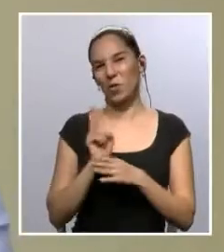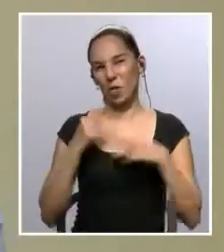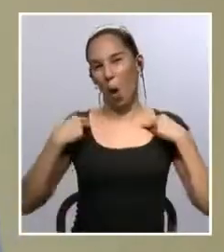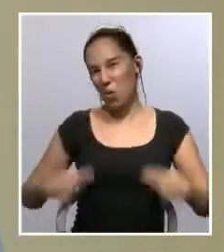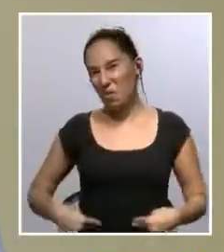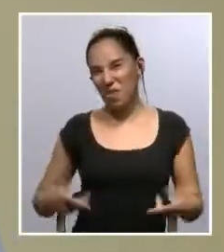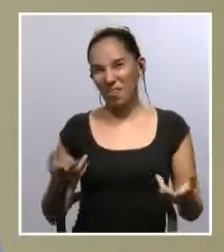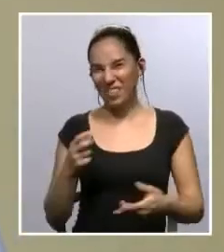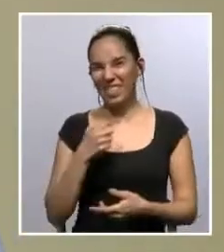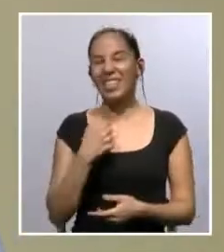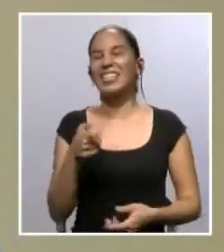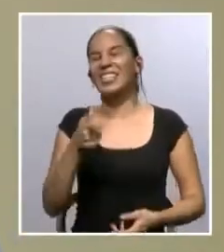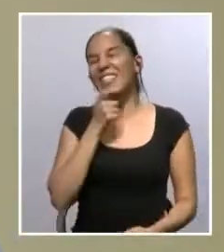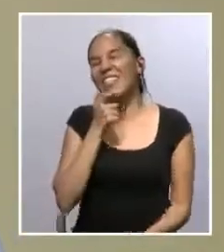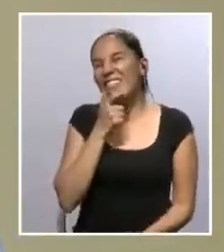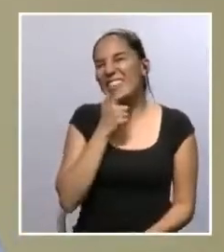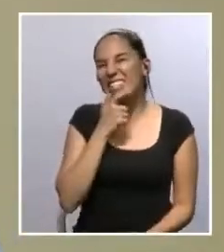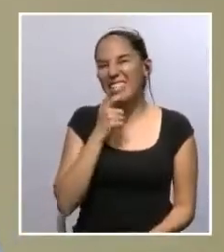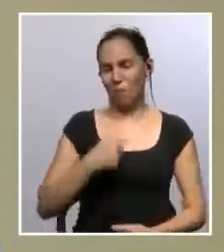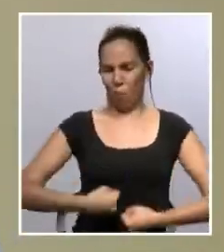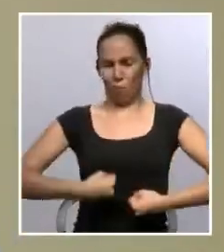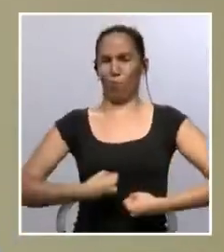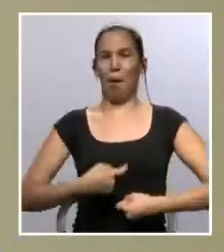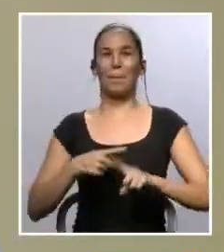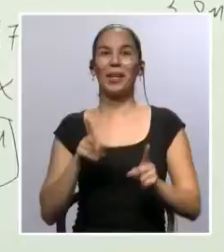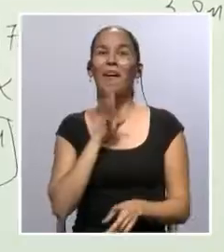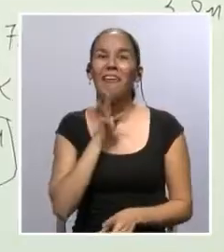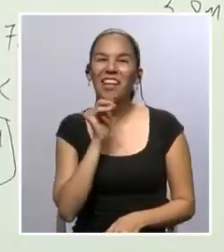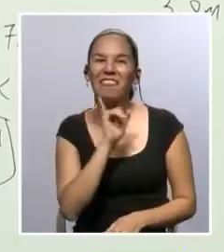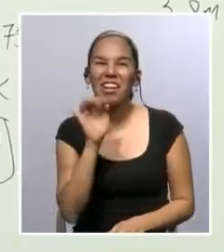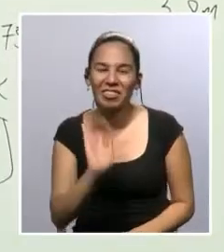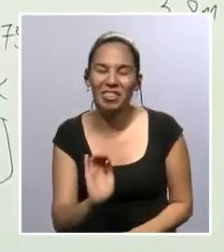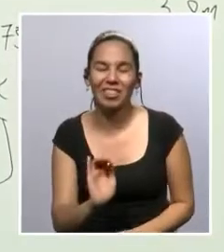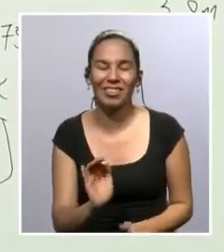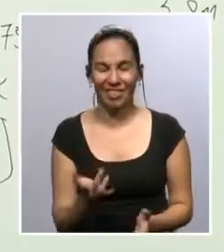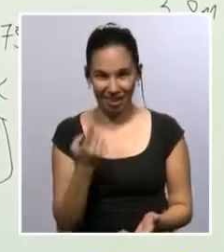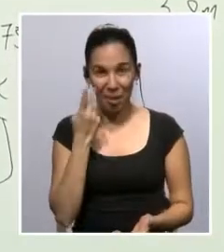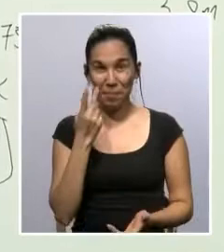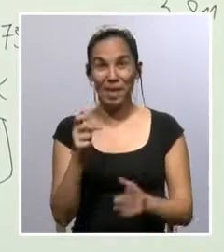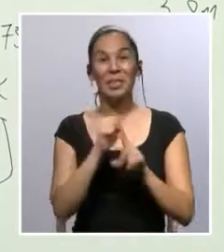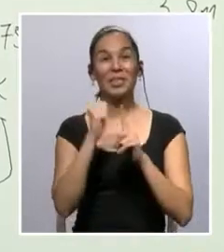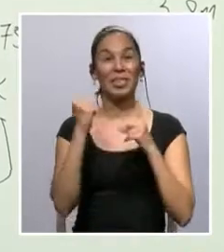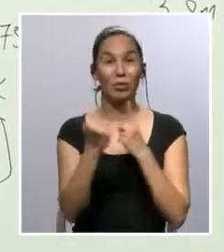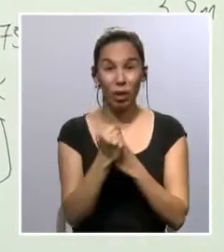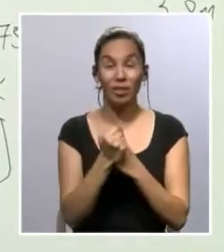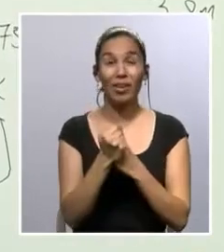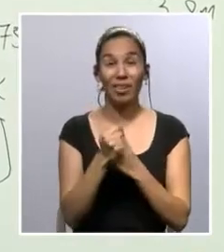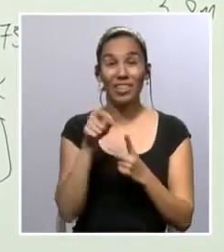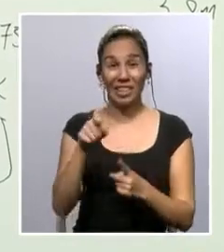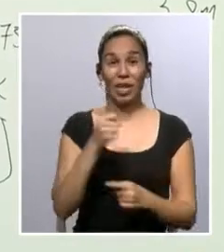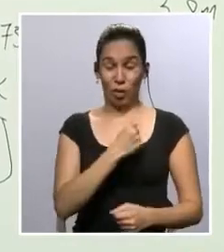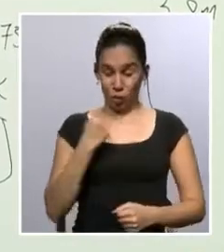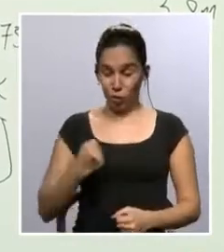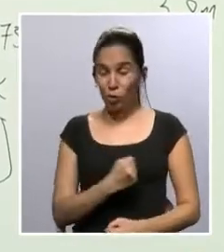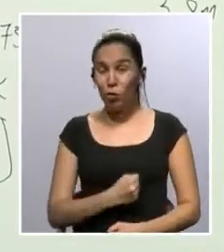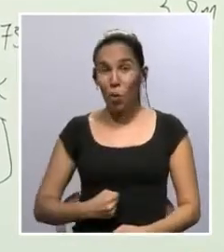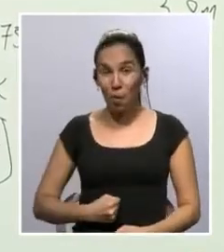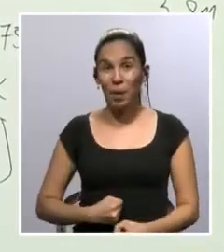Eso sería simpático. Sí. Pues hemos visto varias situaciones donde el Superman podría